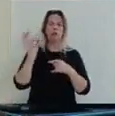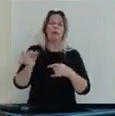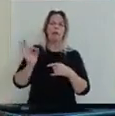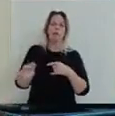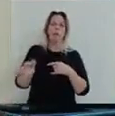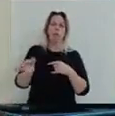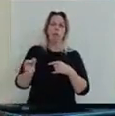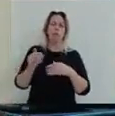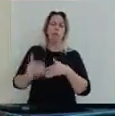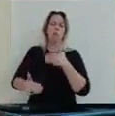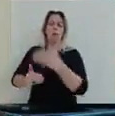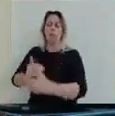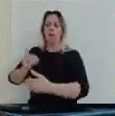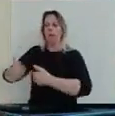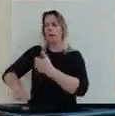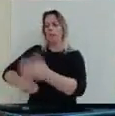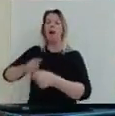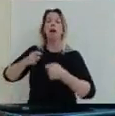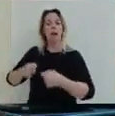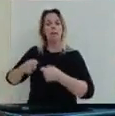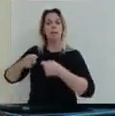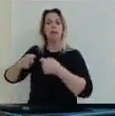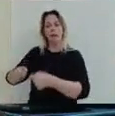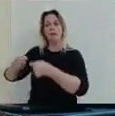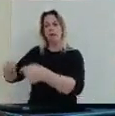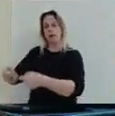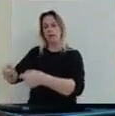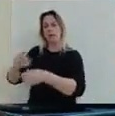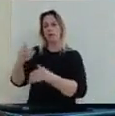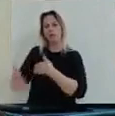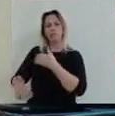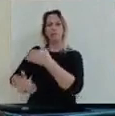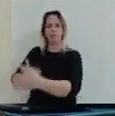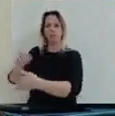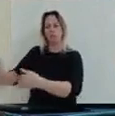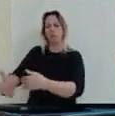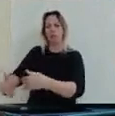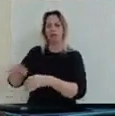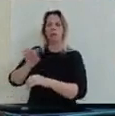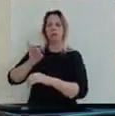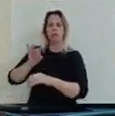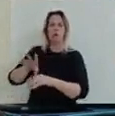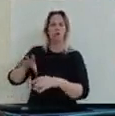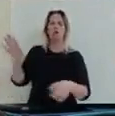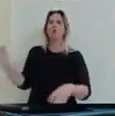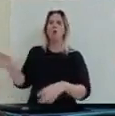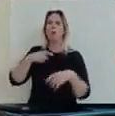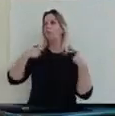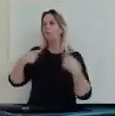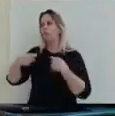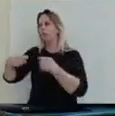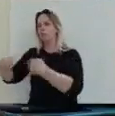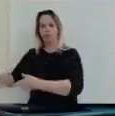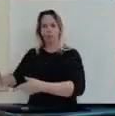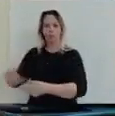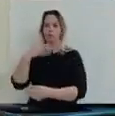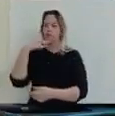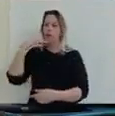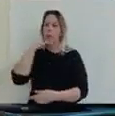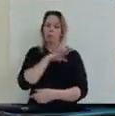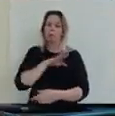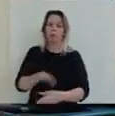mucho más fácil después, en el momento que van surgiendo, decir esto está destinado exclusivamente a paliar esta situación. Hablamos